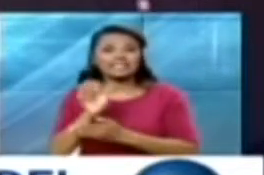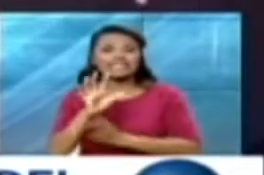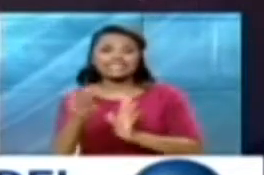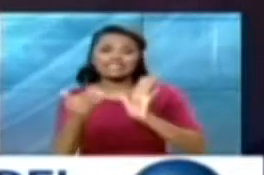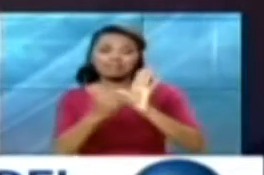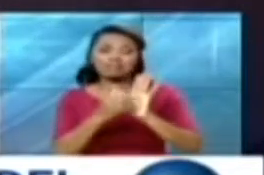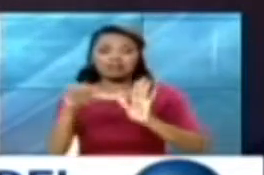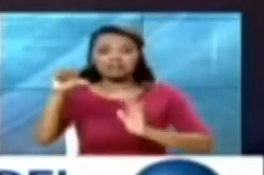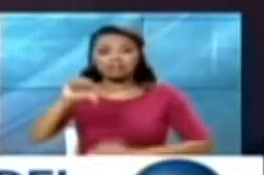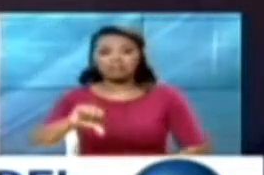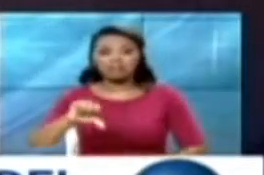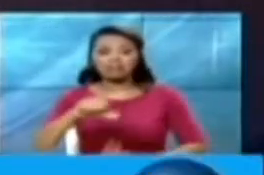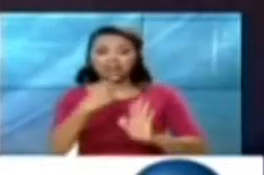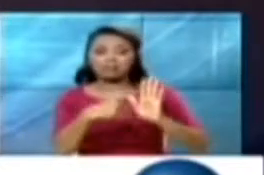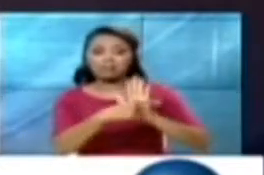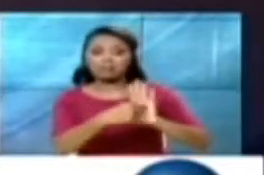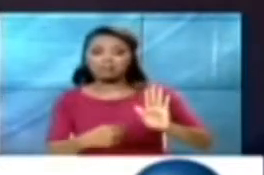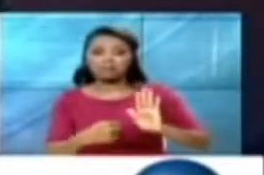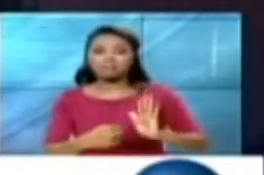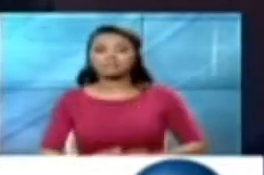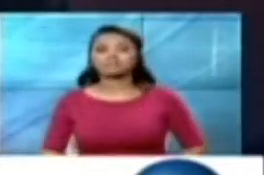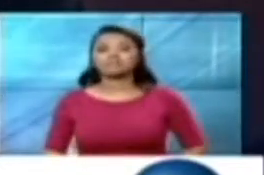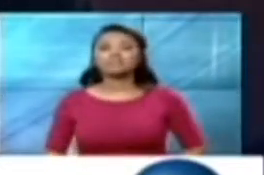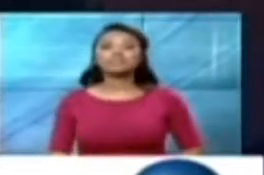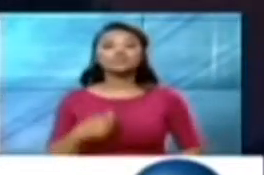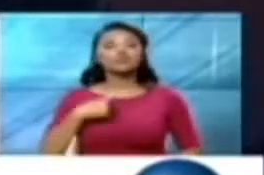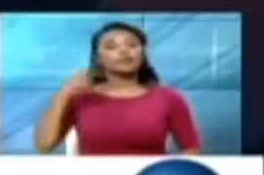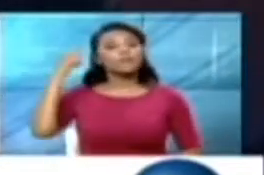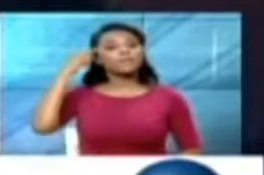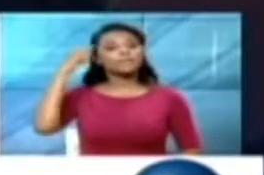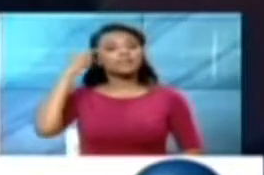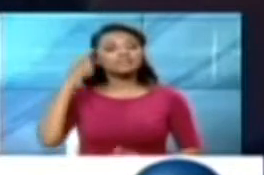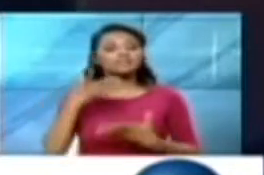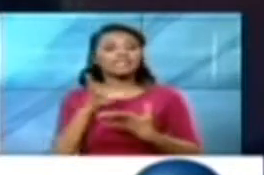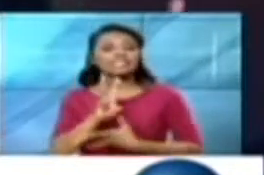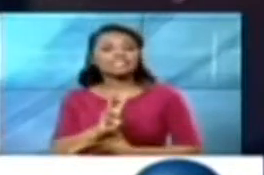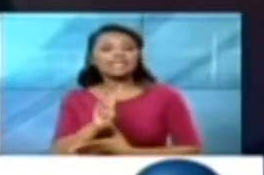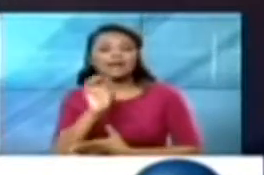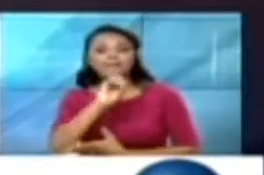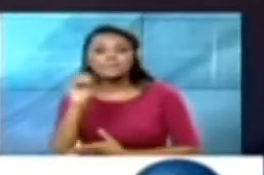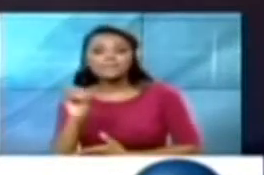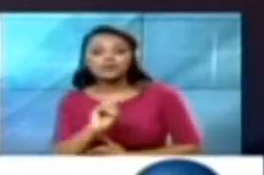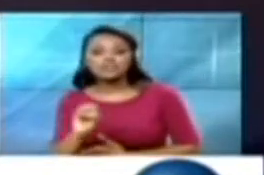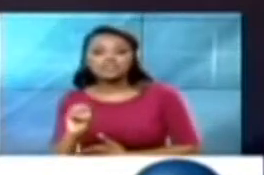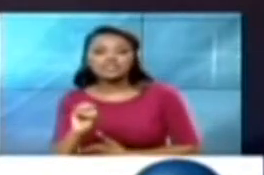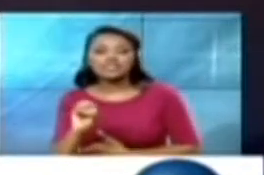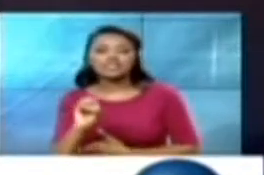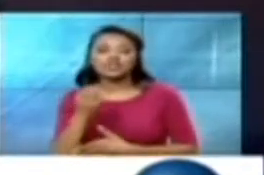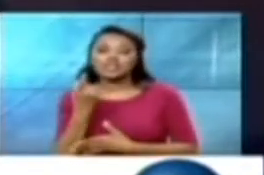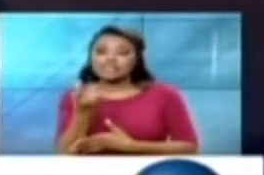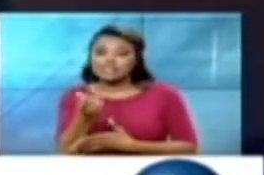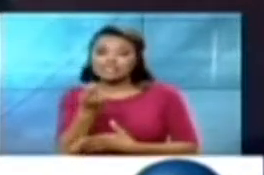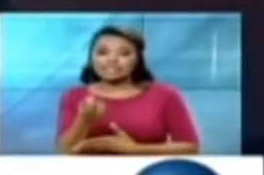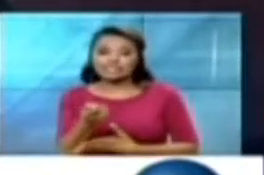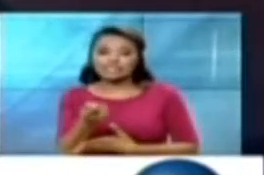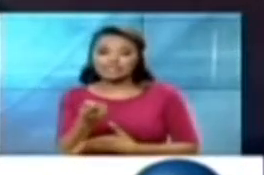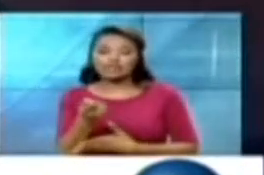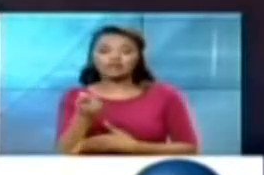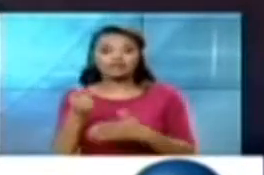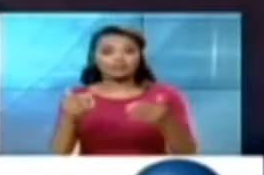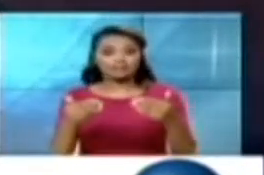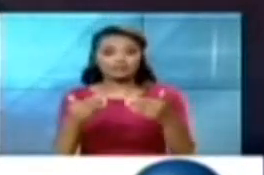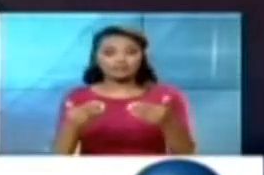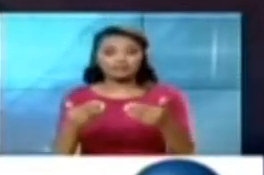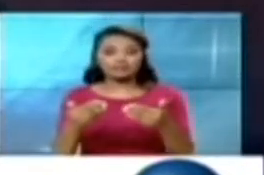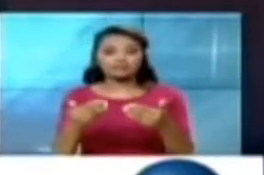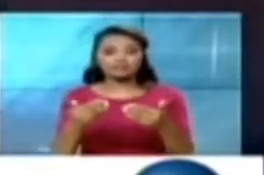mil estudiantes. Proponemos el 6% del Producto Interno Bruto que plantean